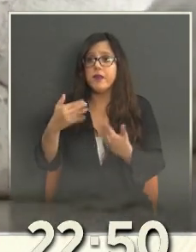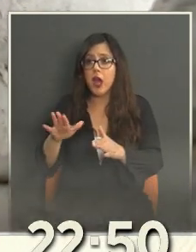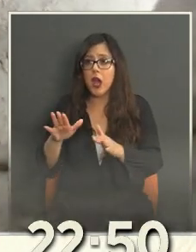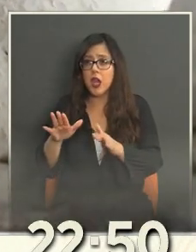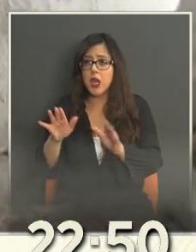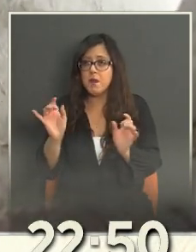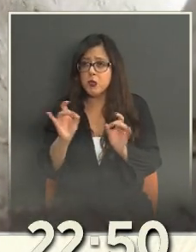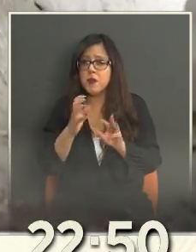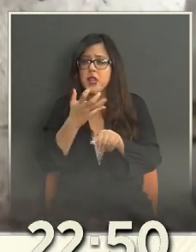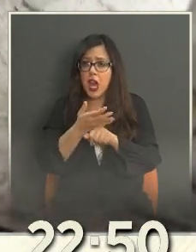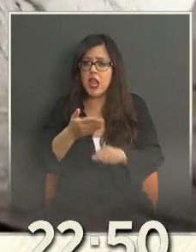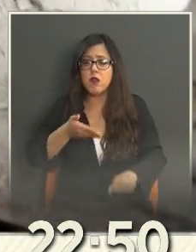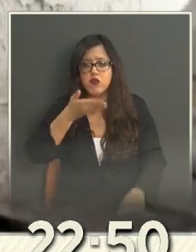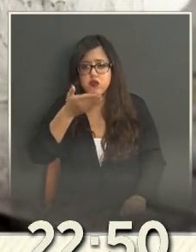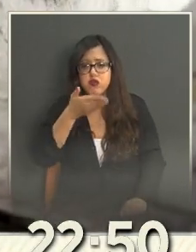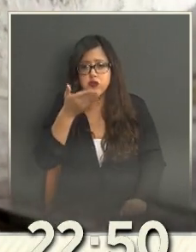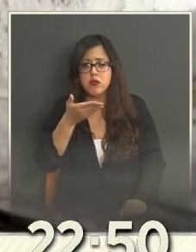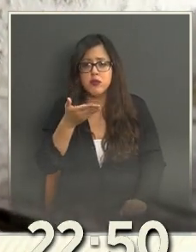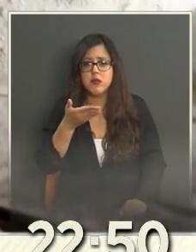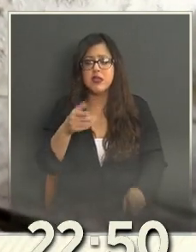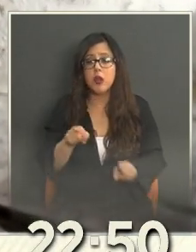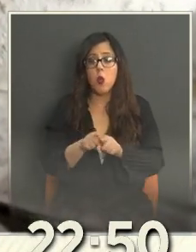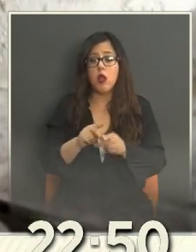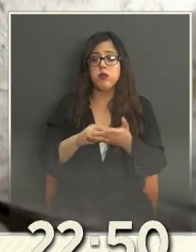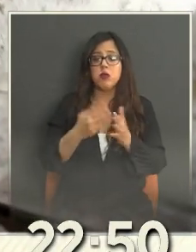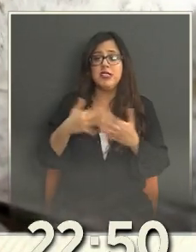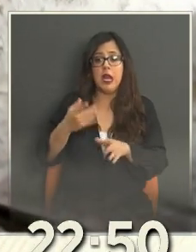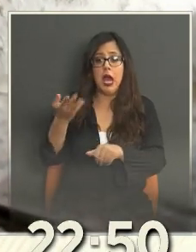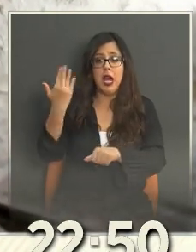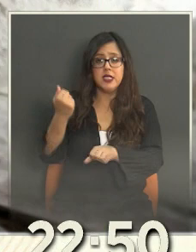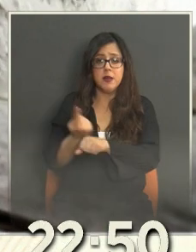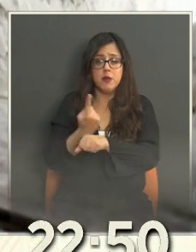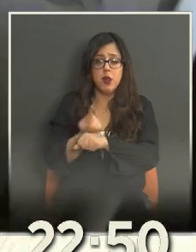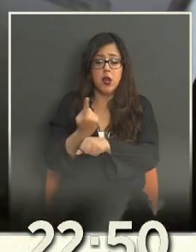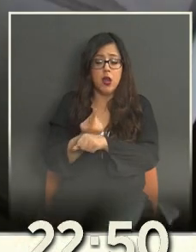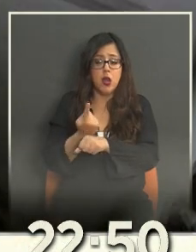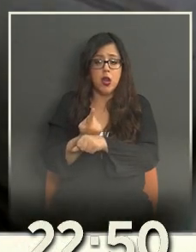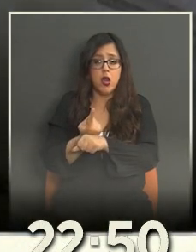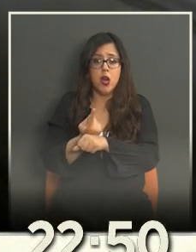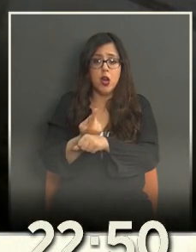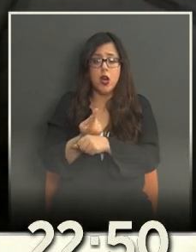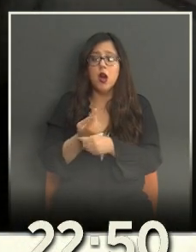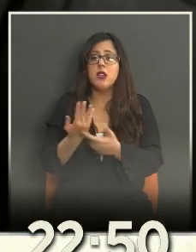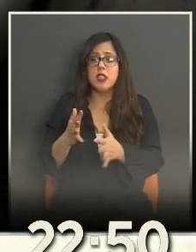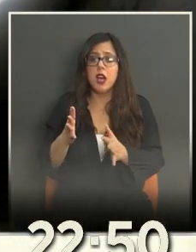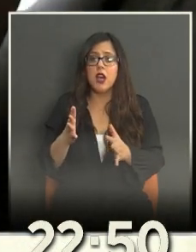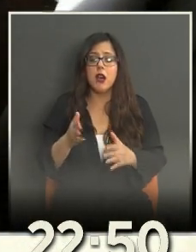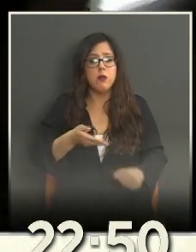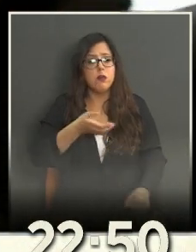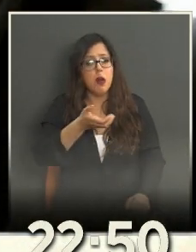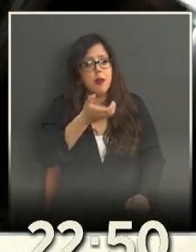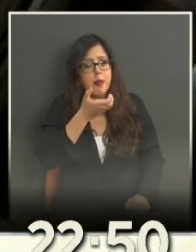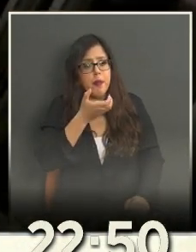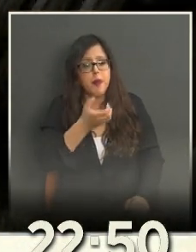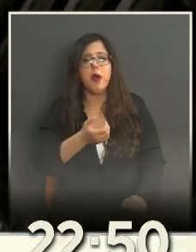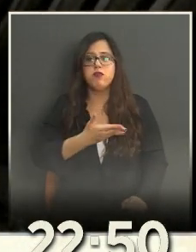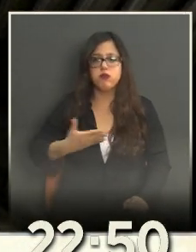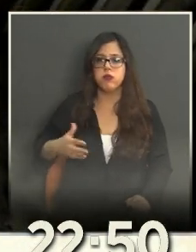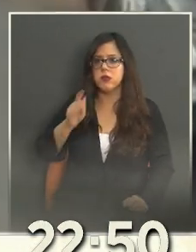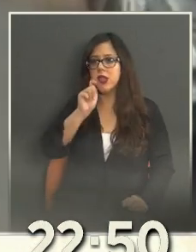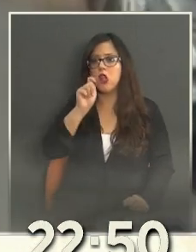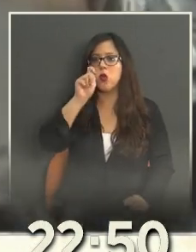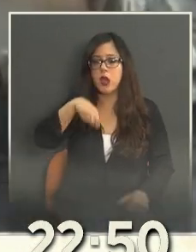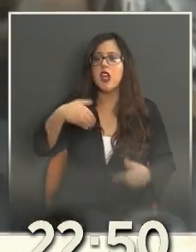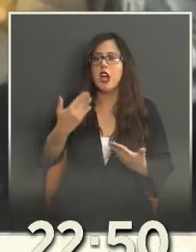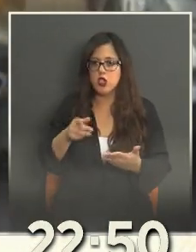declaración que es bastante dramática conversamos hace un rato decíamos que hizo una locución ahora tenemos precisamente esa